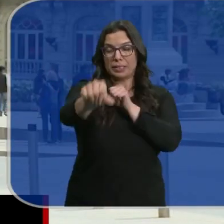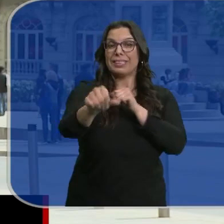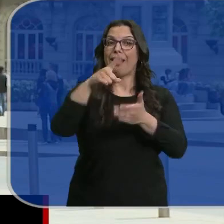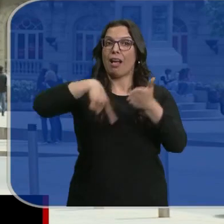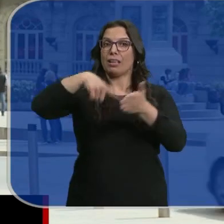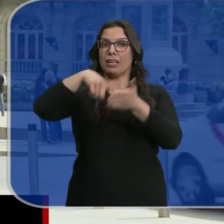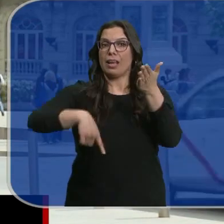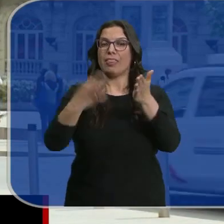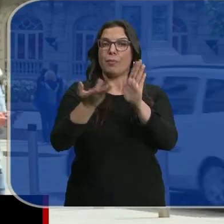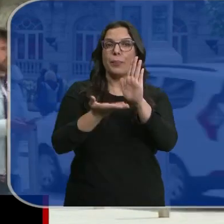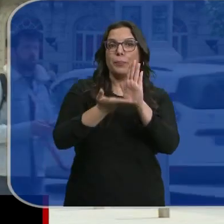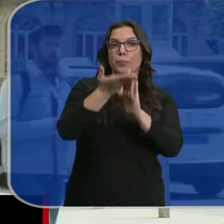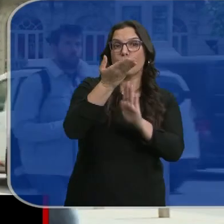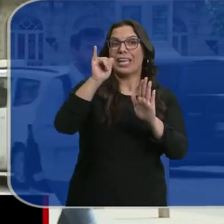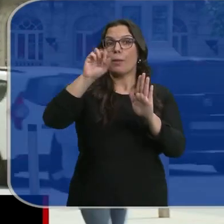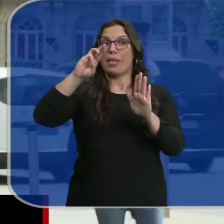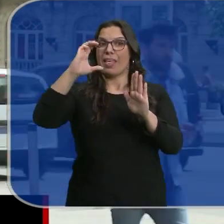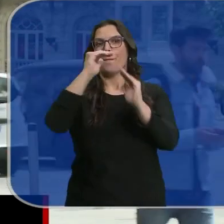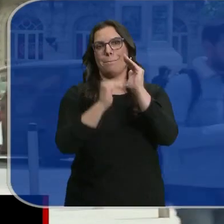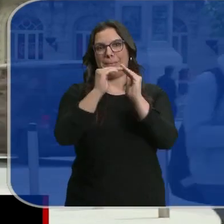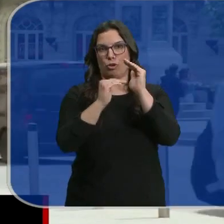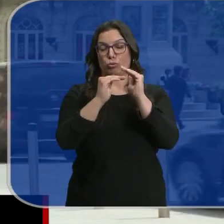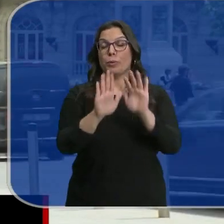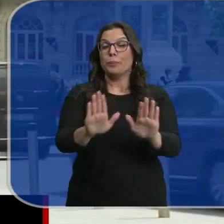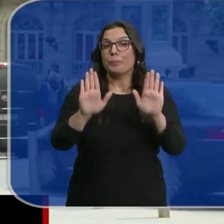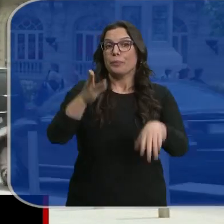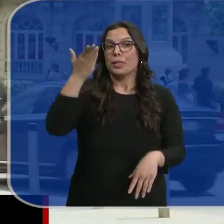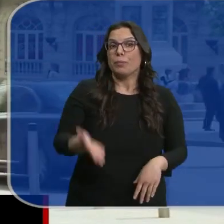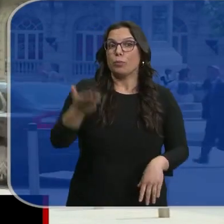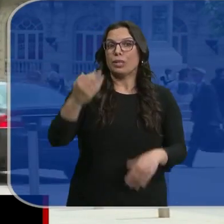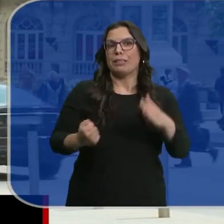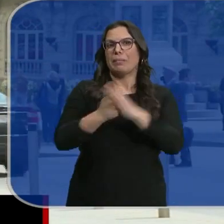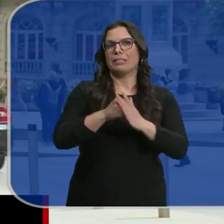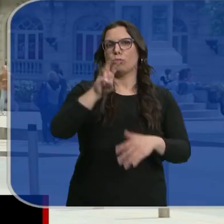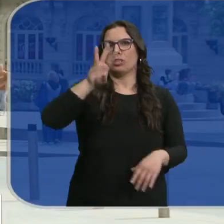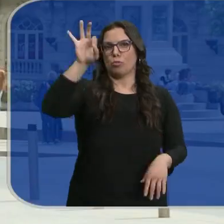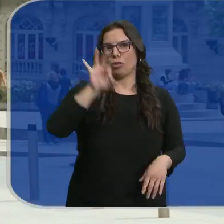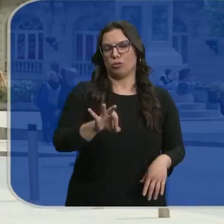estos deberán subir siempre por debajo del IPC, pero importante, no más del 3%.